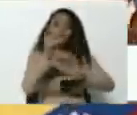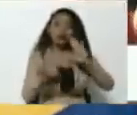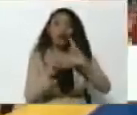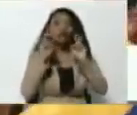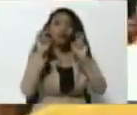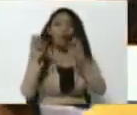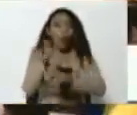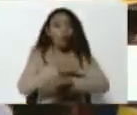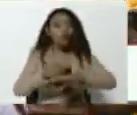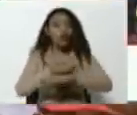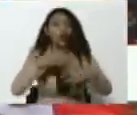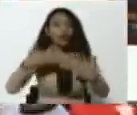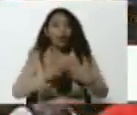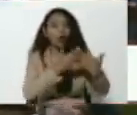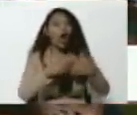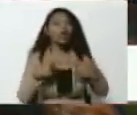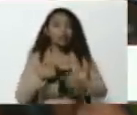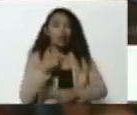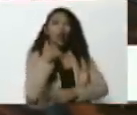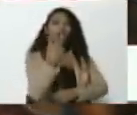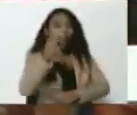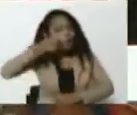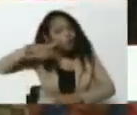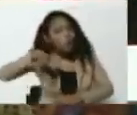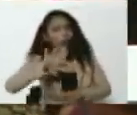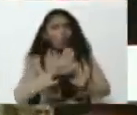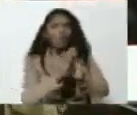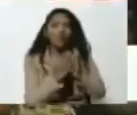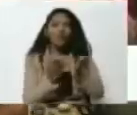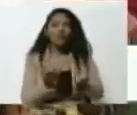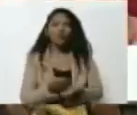de Estados Unidos. Así se lo digo a los pueblos del mundo.